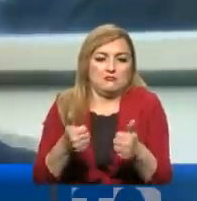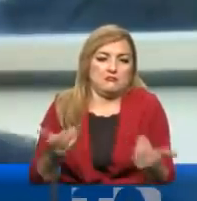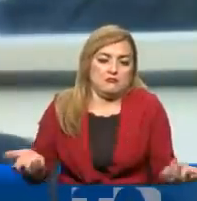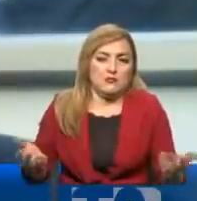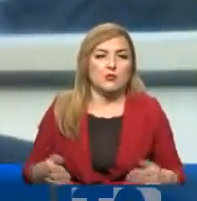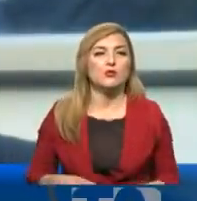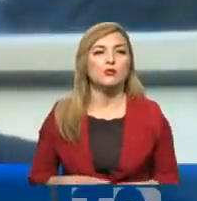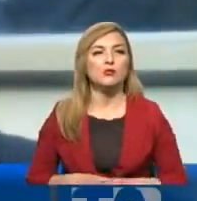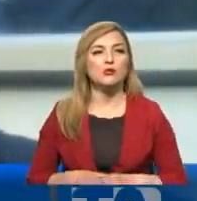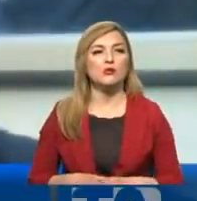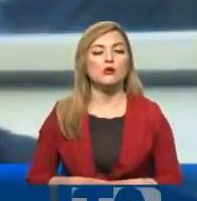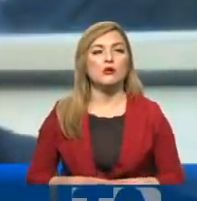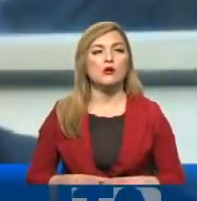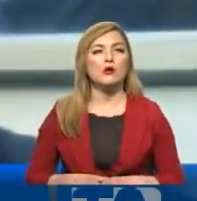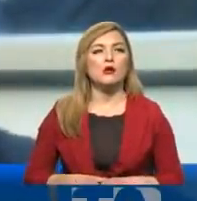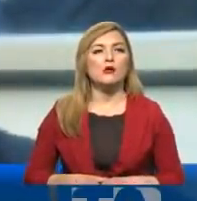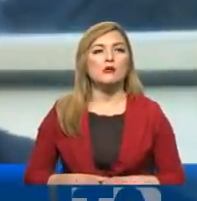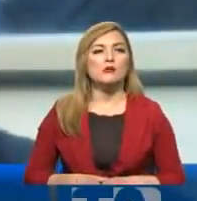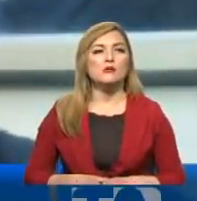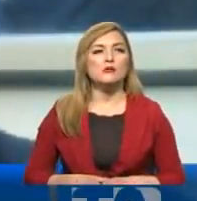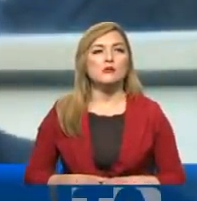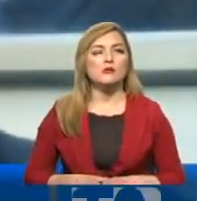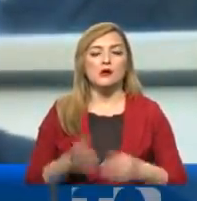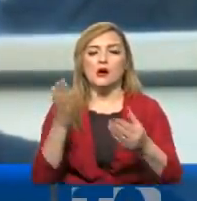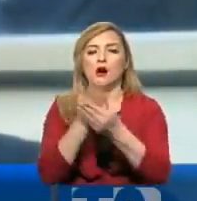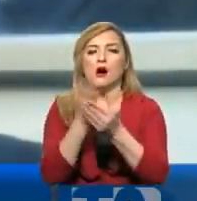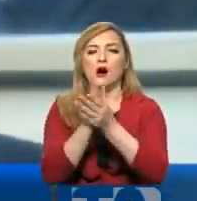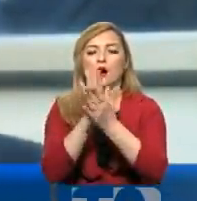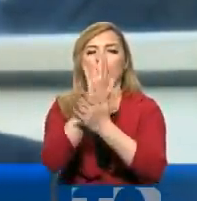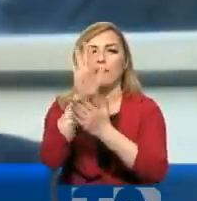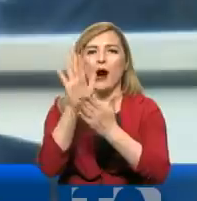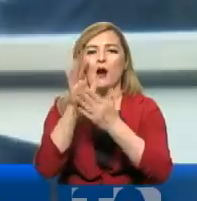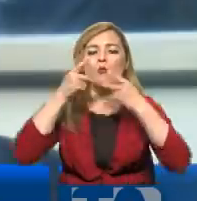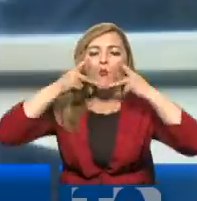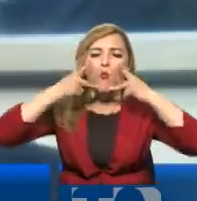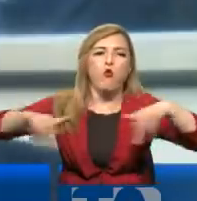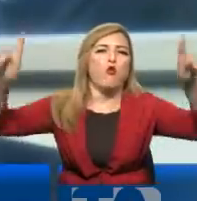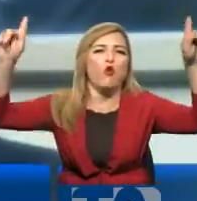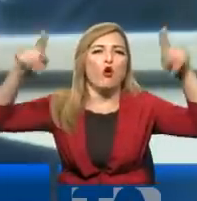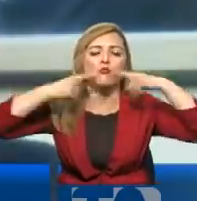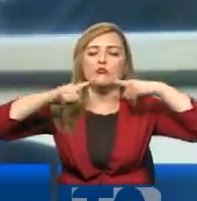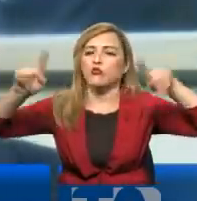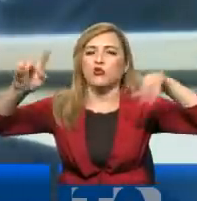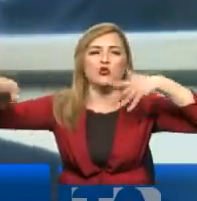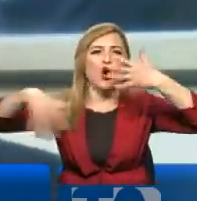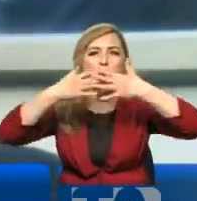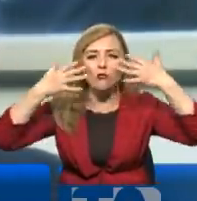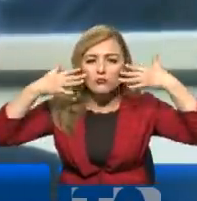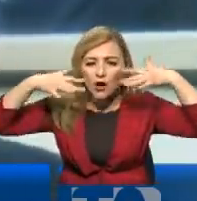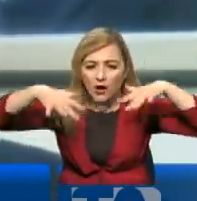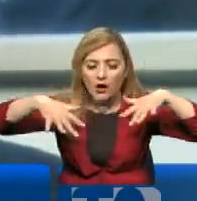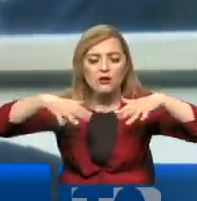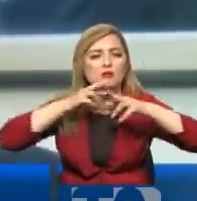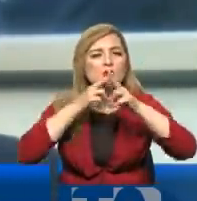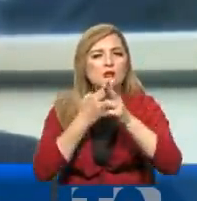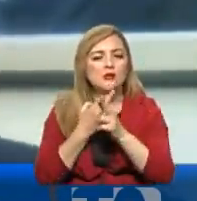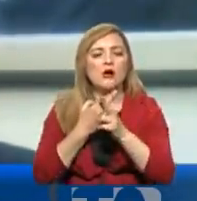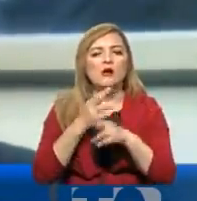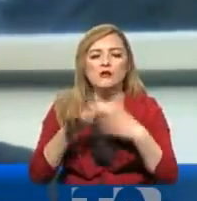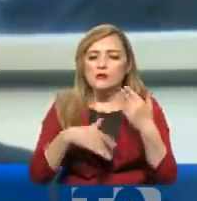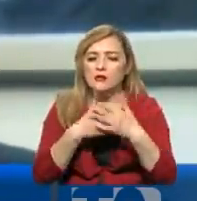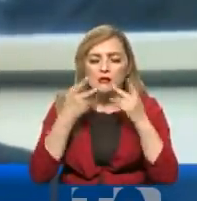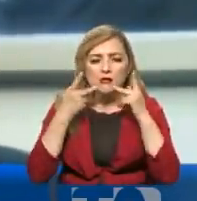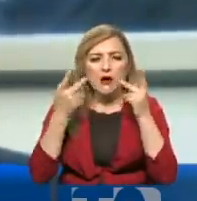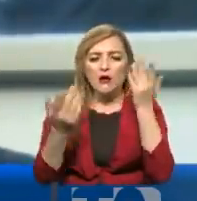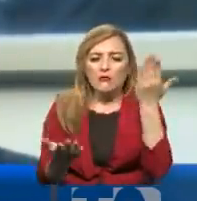ejemplo. Que haga públicas las imágenes de las actas y haga públicos los resultados de cada una de esas actas. ¿Para qué?